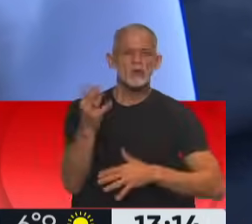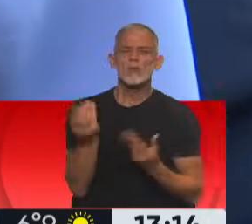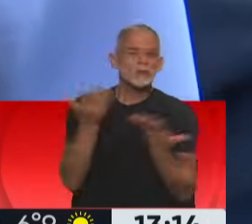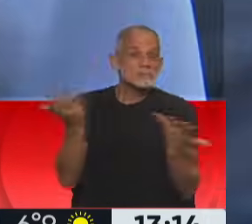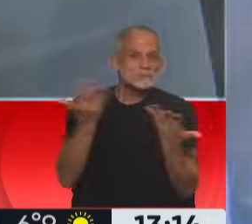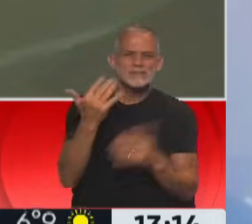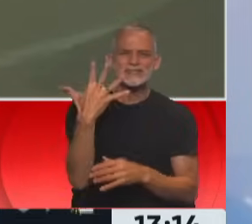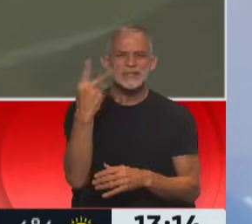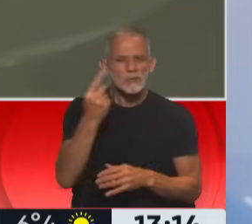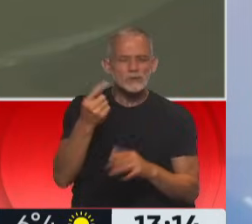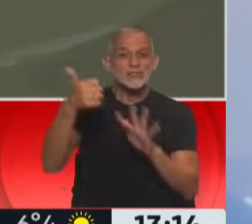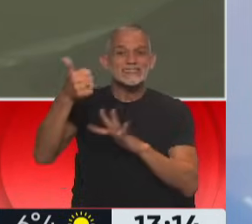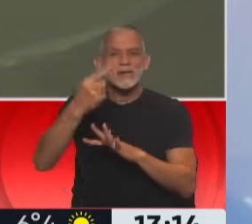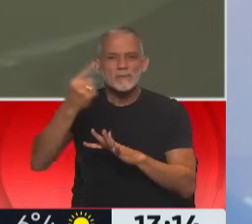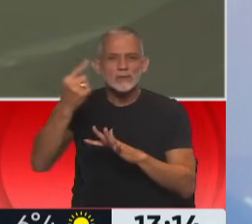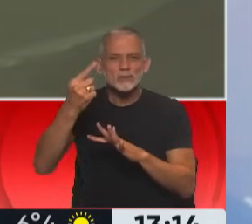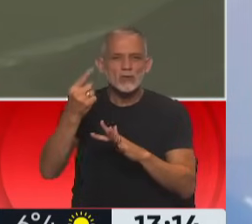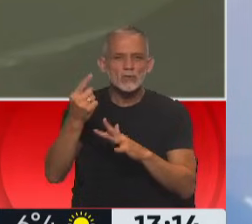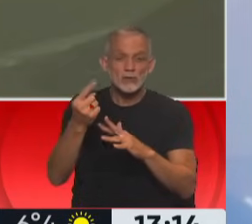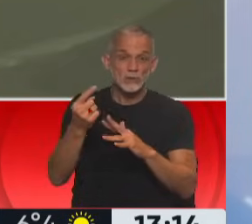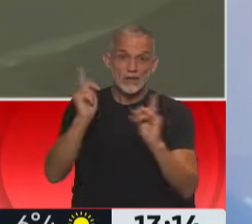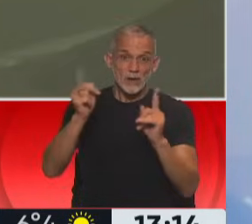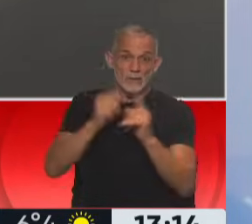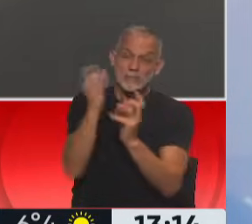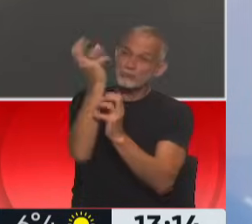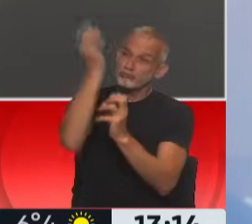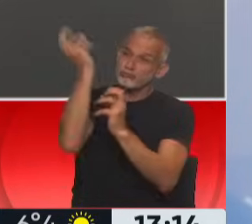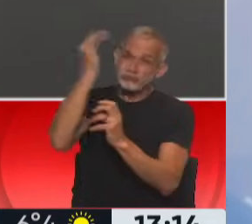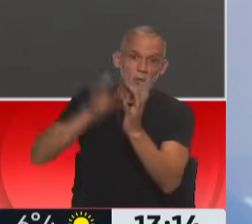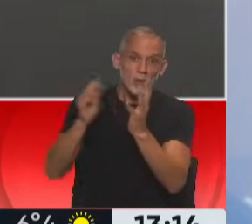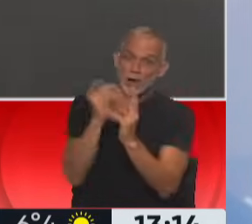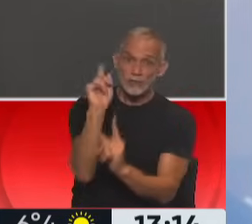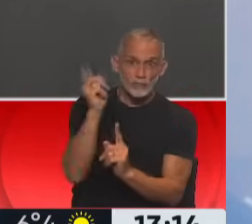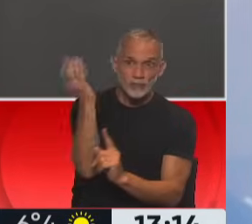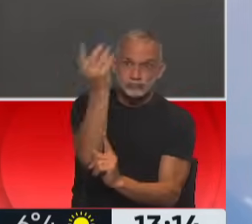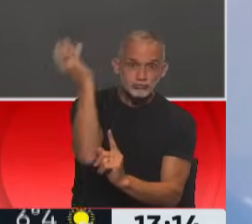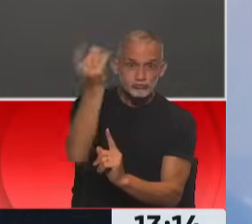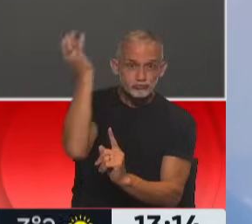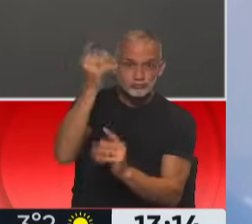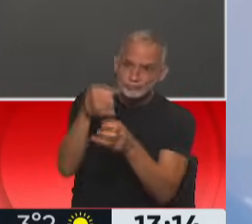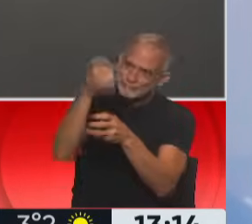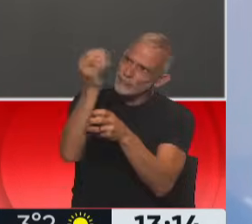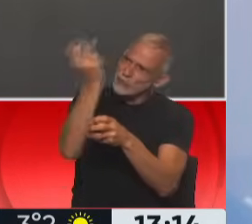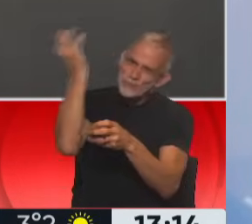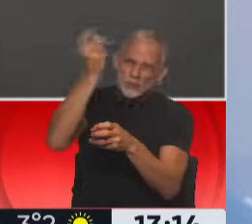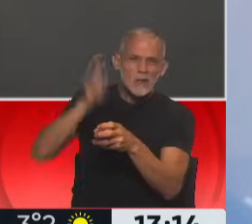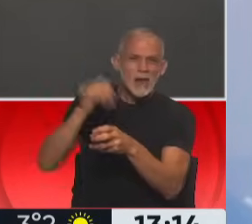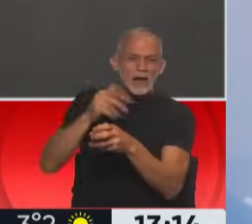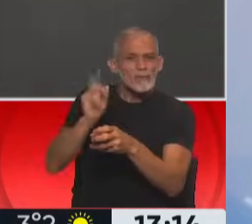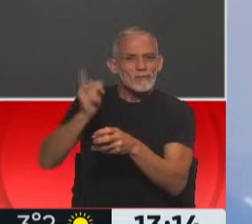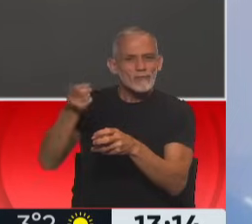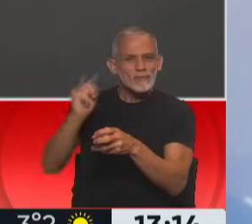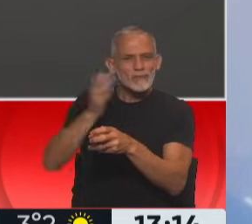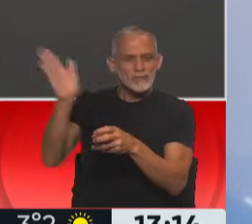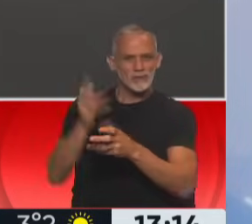¿cuánto? 5 o 6 minutos, que no deja de salir la fumata blanca por esa chimenea emplazada allí en la Capilla Sixtina,